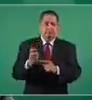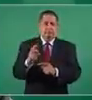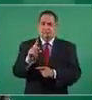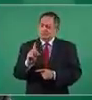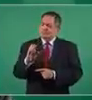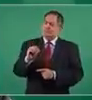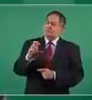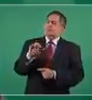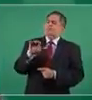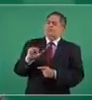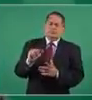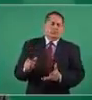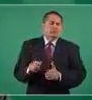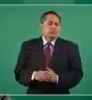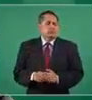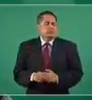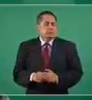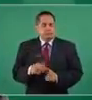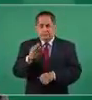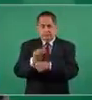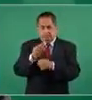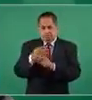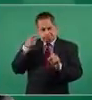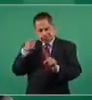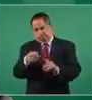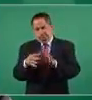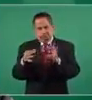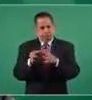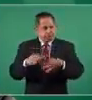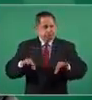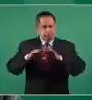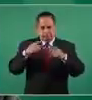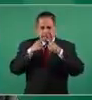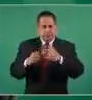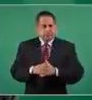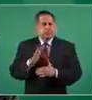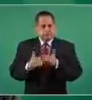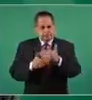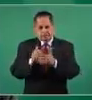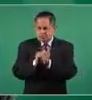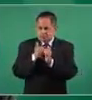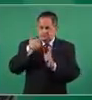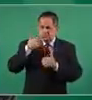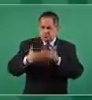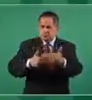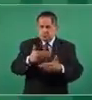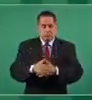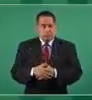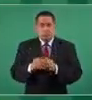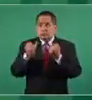Es fundamental y es el momento, es el tiempo. Y ya se ha avanzado, ya no es lo